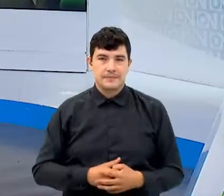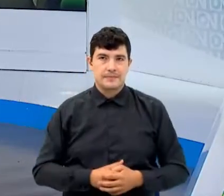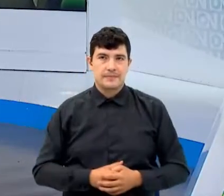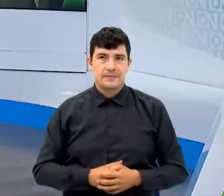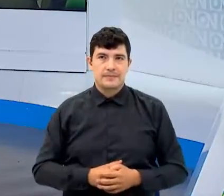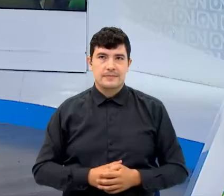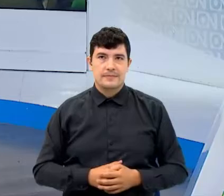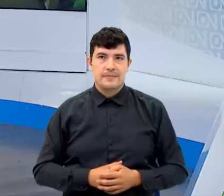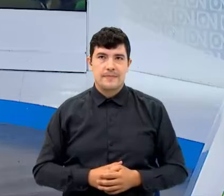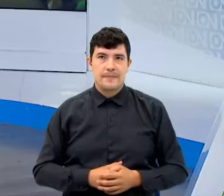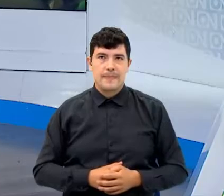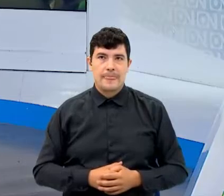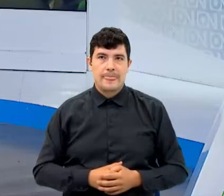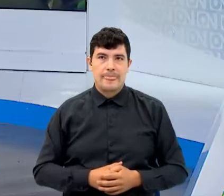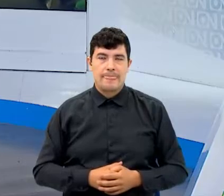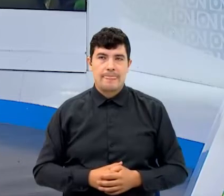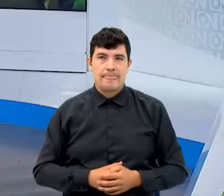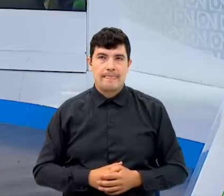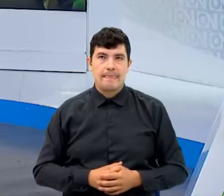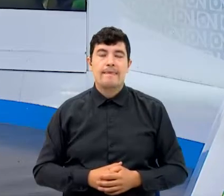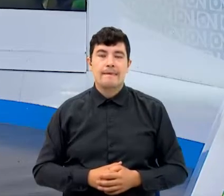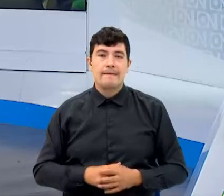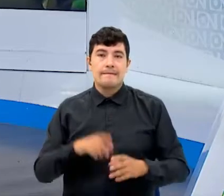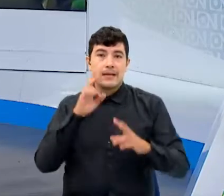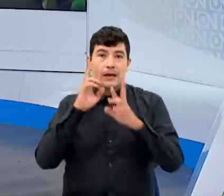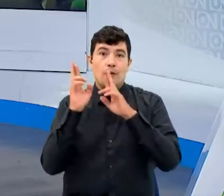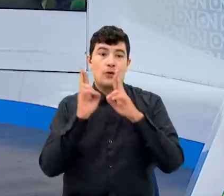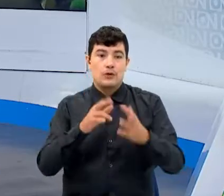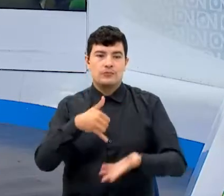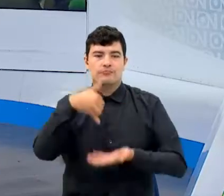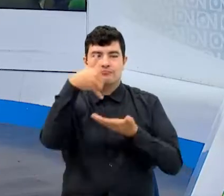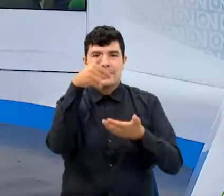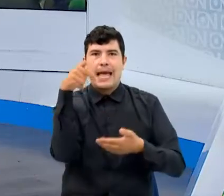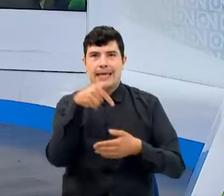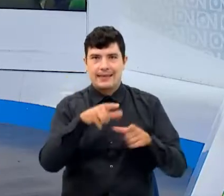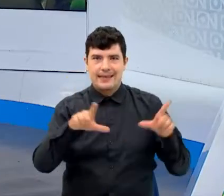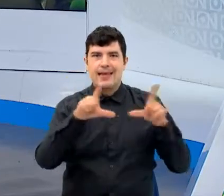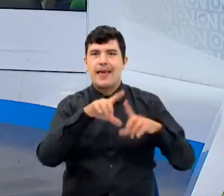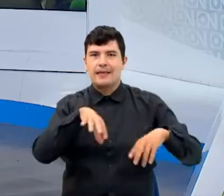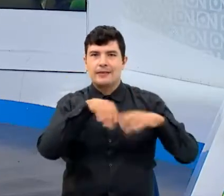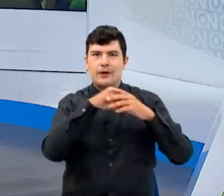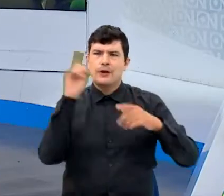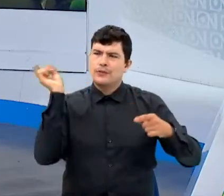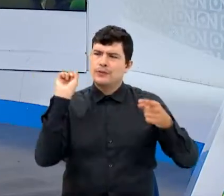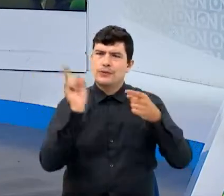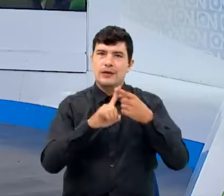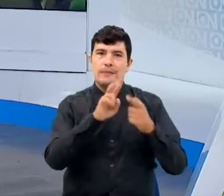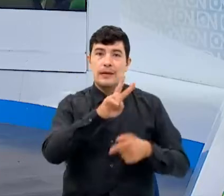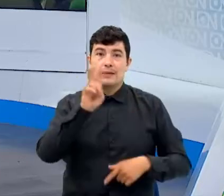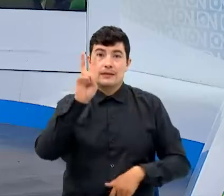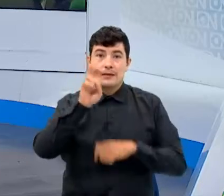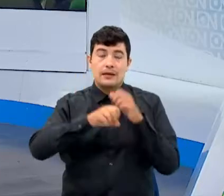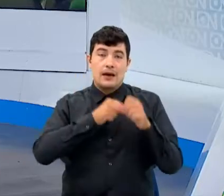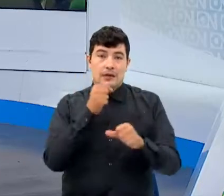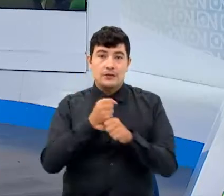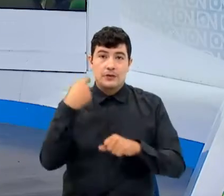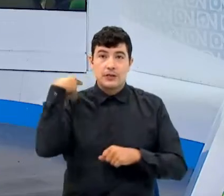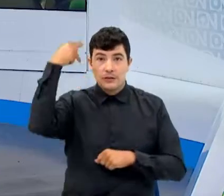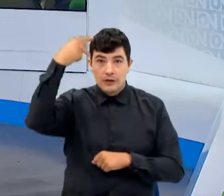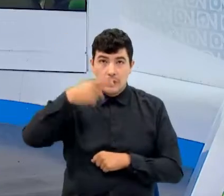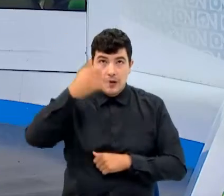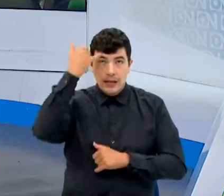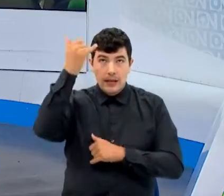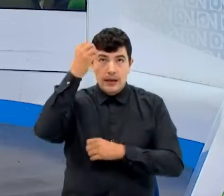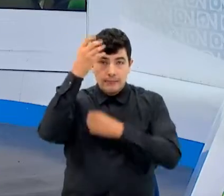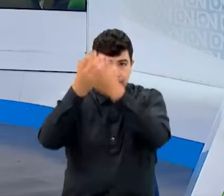decir, sobre el reconocimiento que recibirá el Canal Tro. Por supuesto, son 27 años de historia, de innovación, de alianzas importantes que son